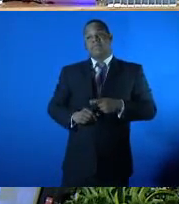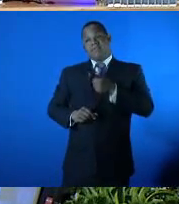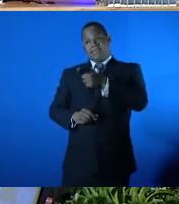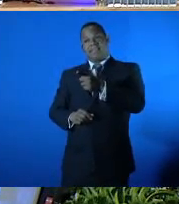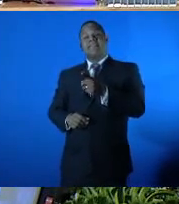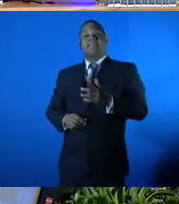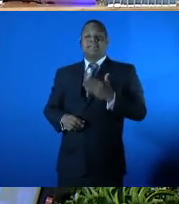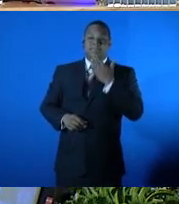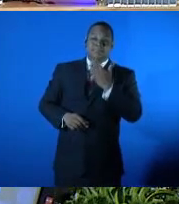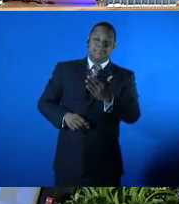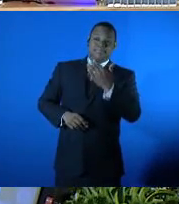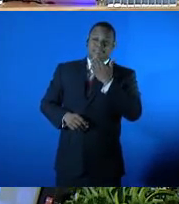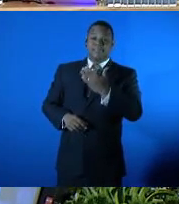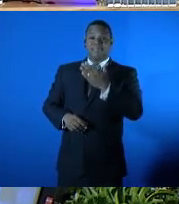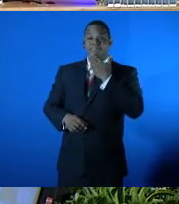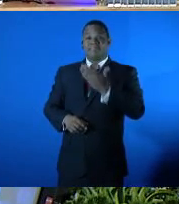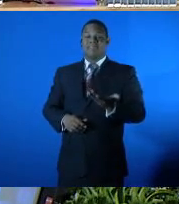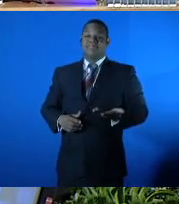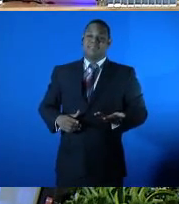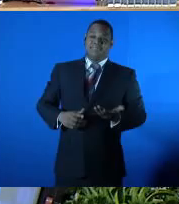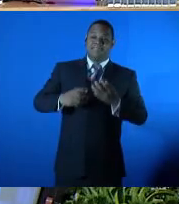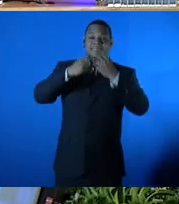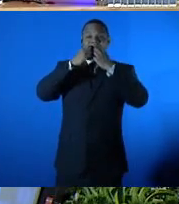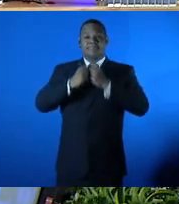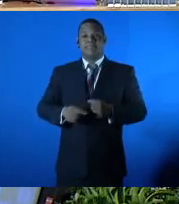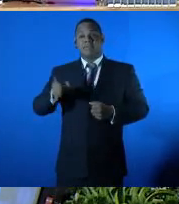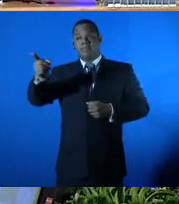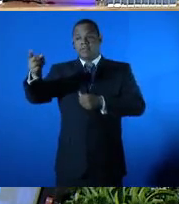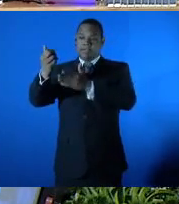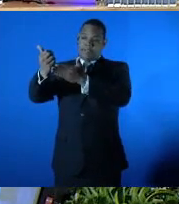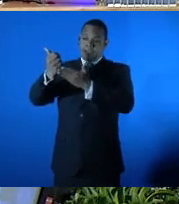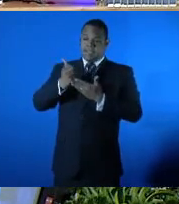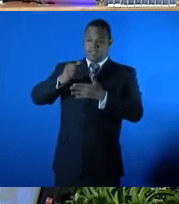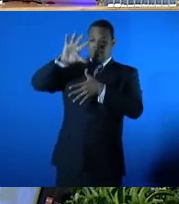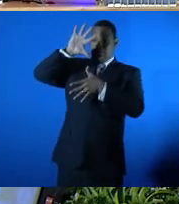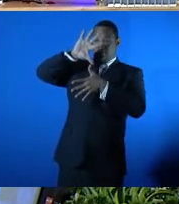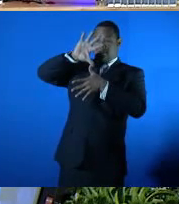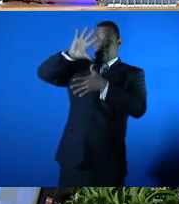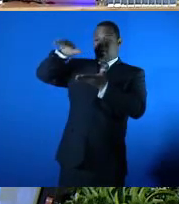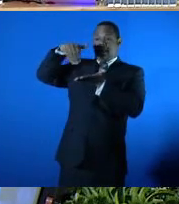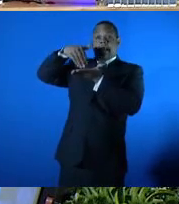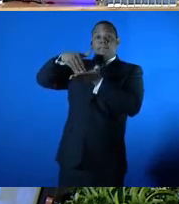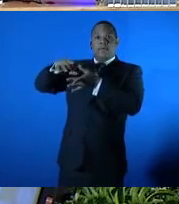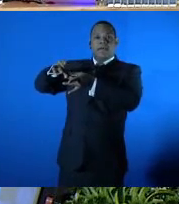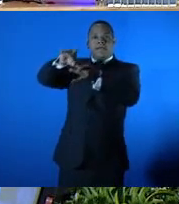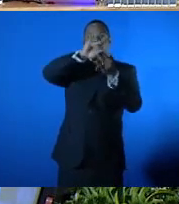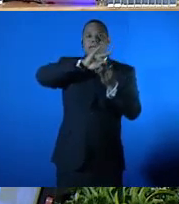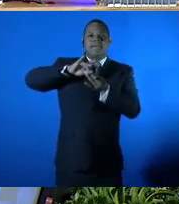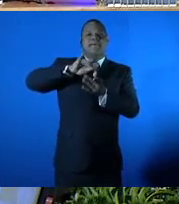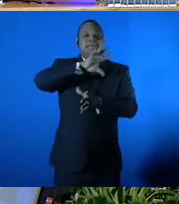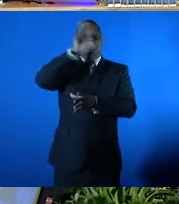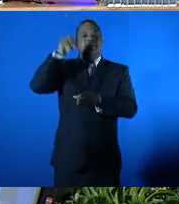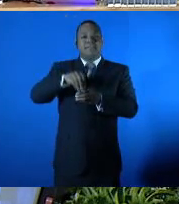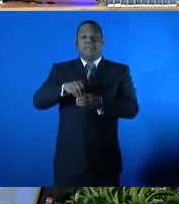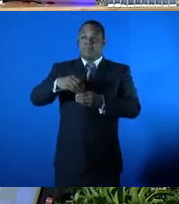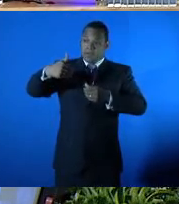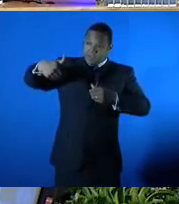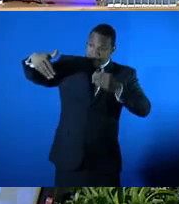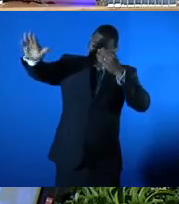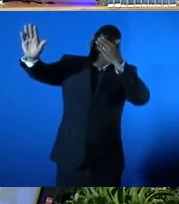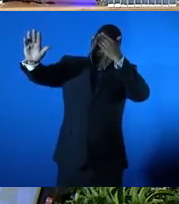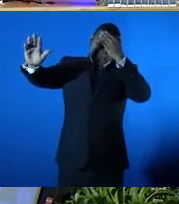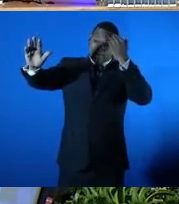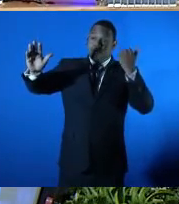central del movimiento de integración centroamericana. Nos da pena que se vaya, pero pronto tendremos el placer